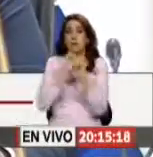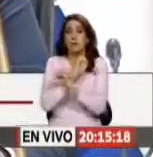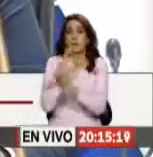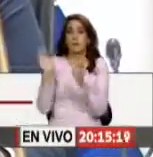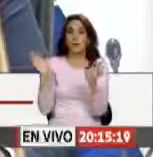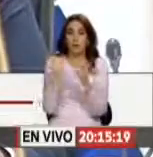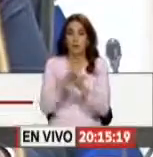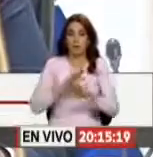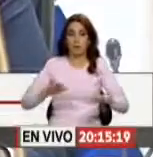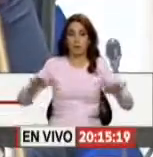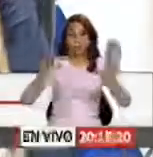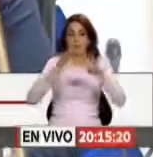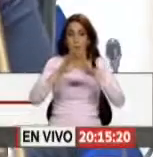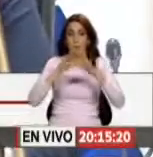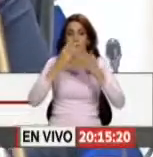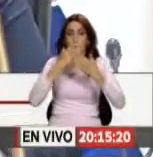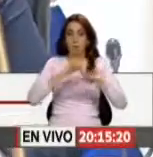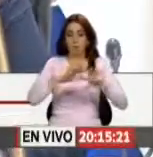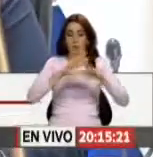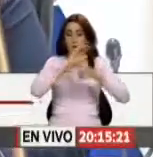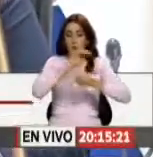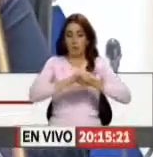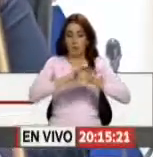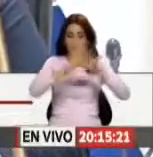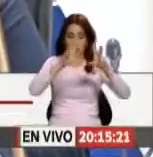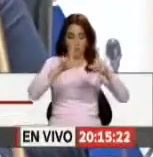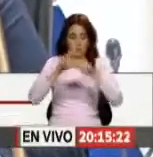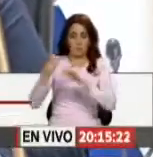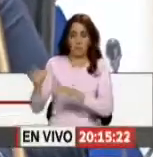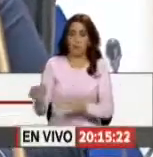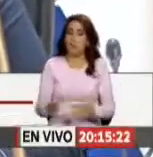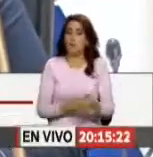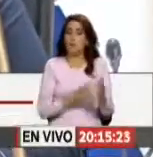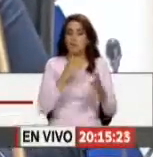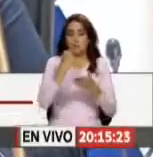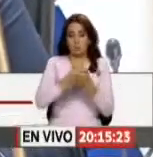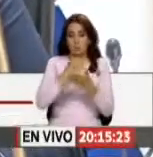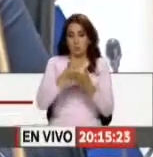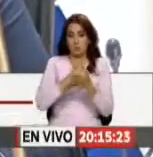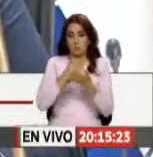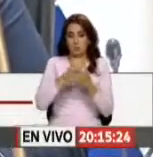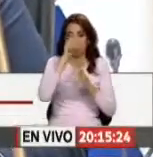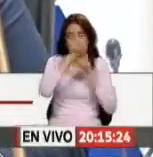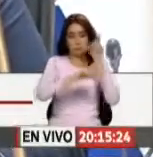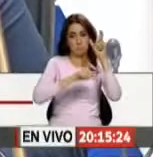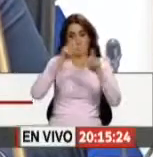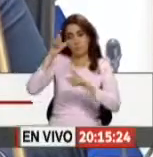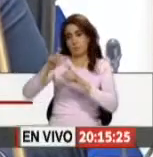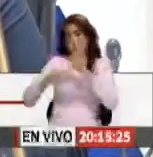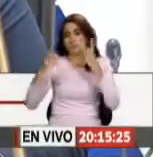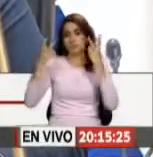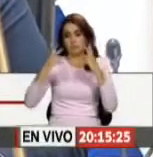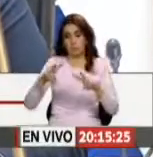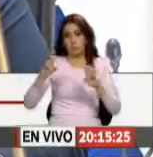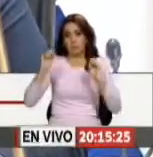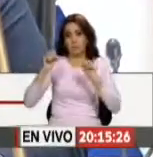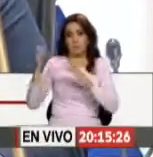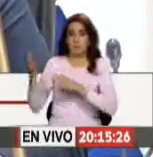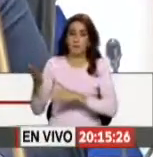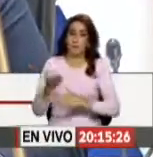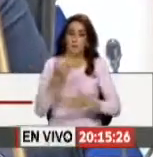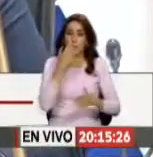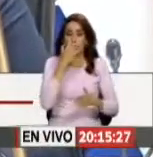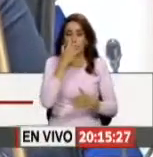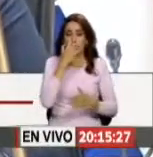región, el combate al narcotráfico, el flagelo de la trata de personas, la forma de esclavitud moderna, tanto por la explotación sexual como